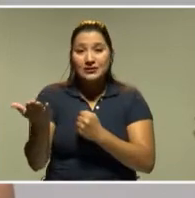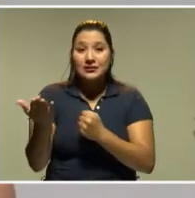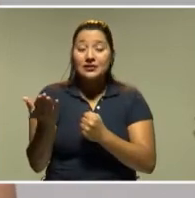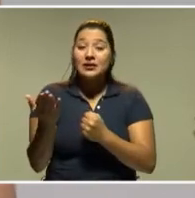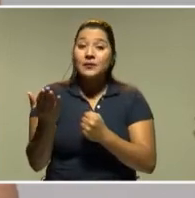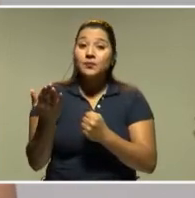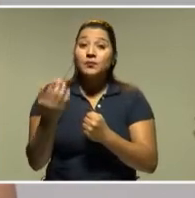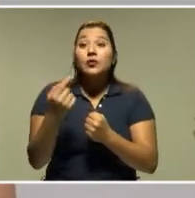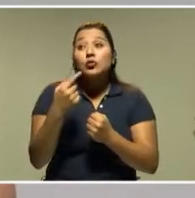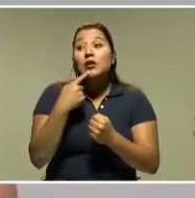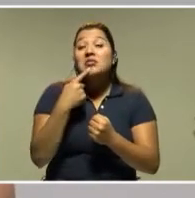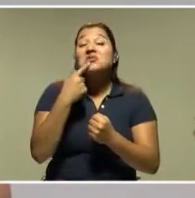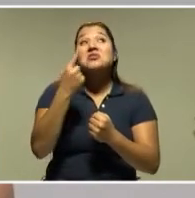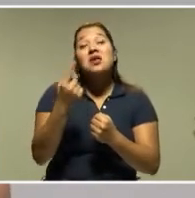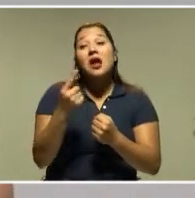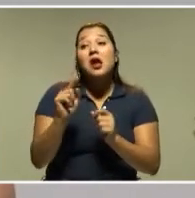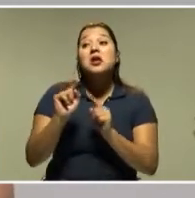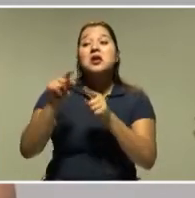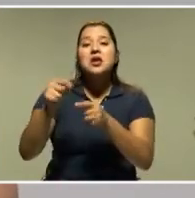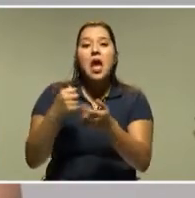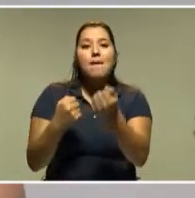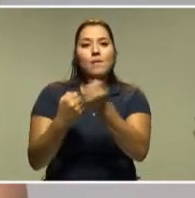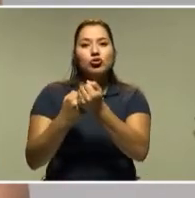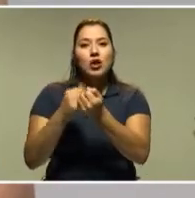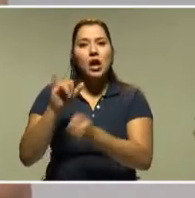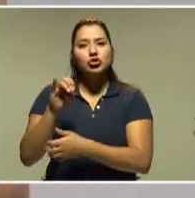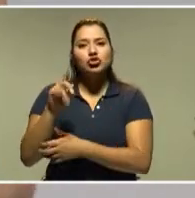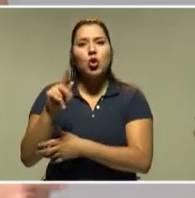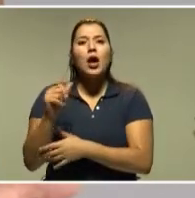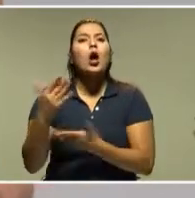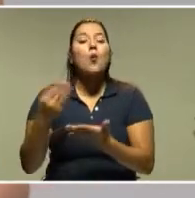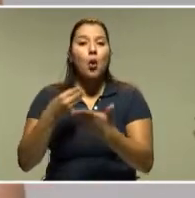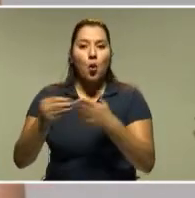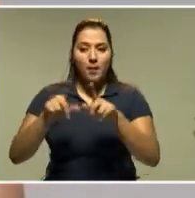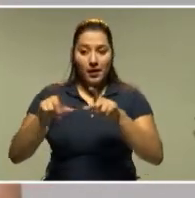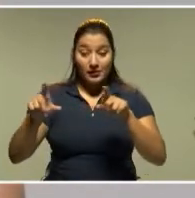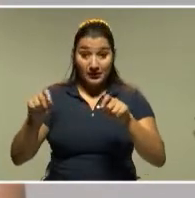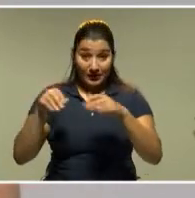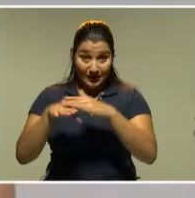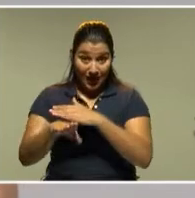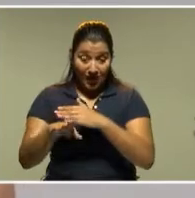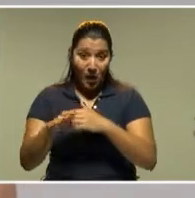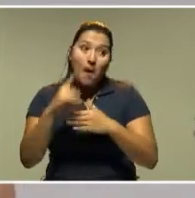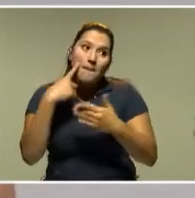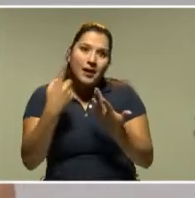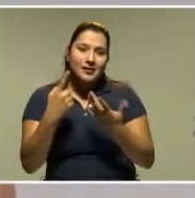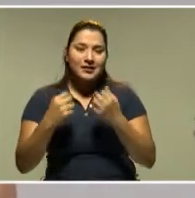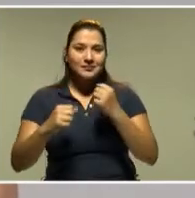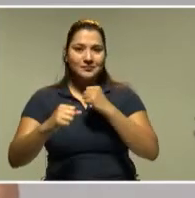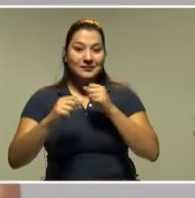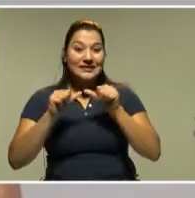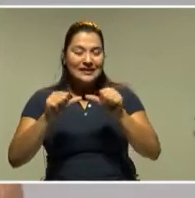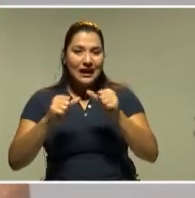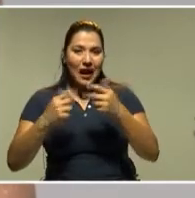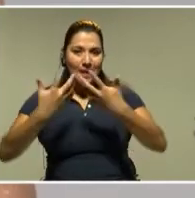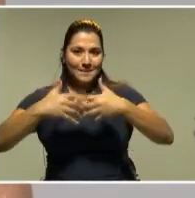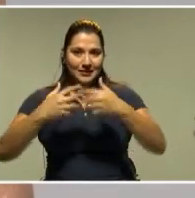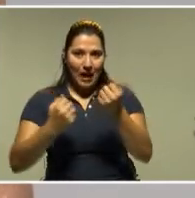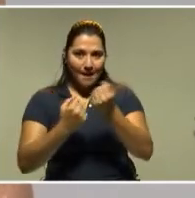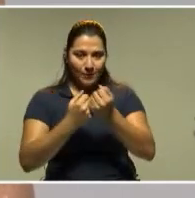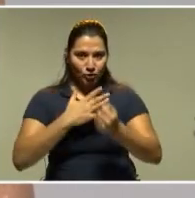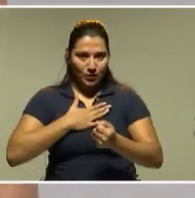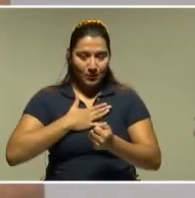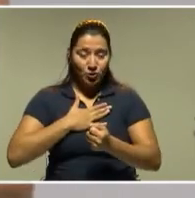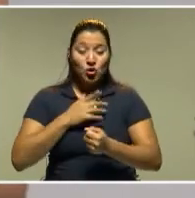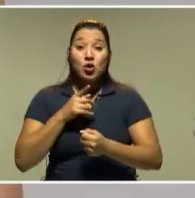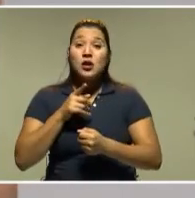quiero apoyar a Yoka, es comprar una entrada y para que vean los patrocinadores. Y no se van a arrepentir. En serio,